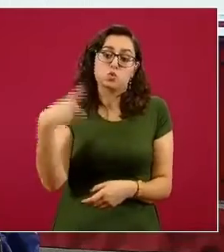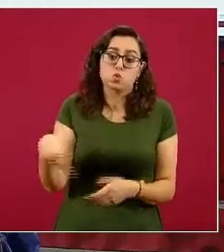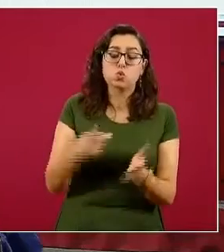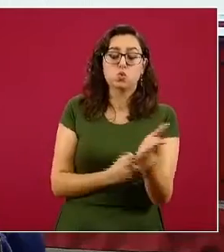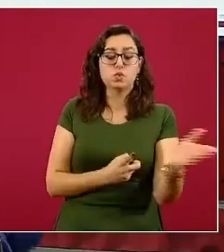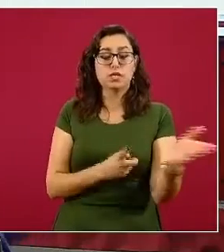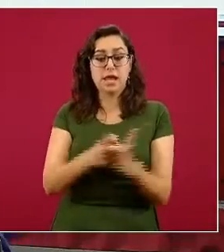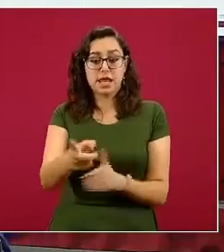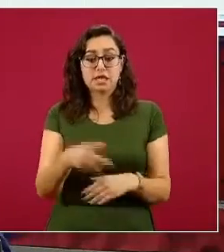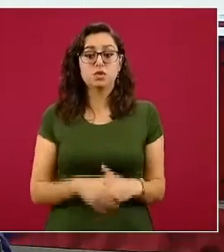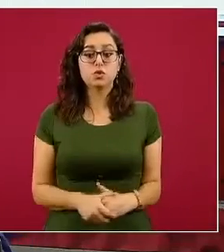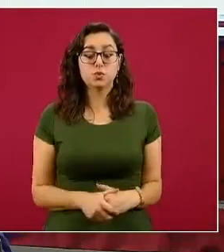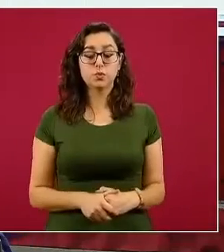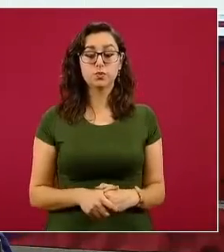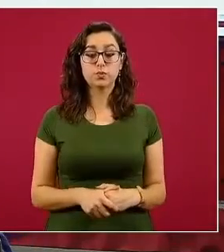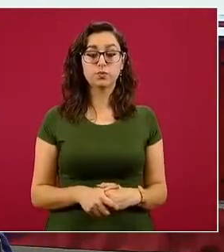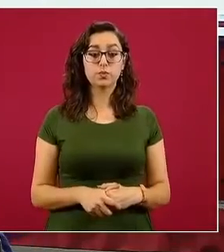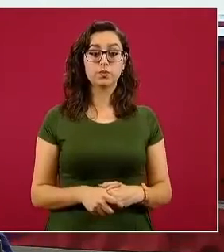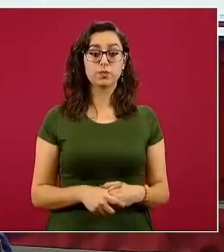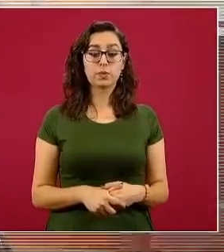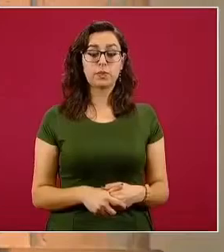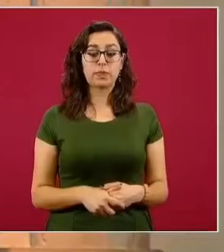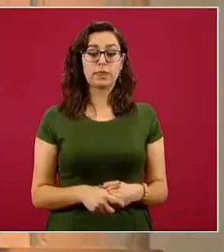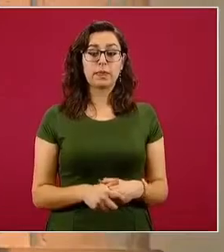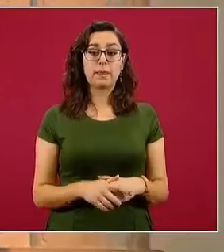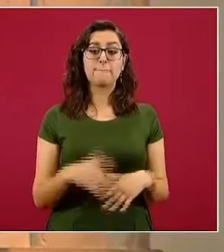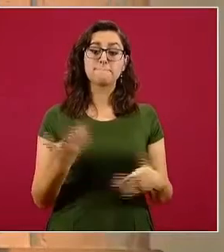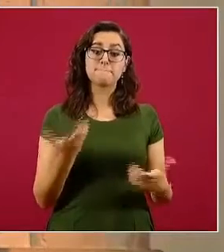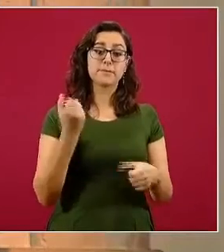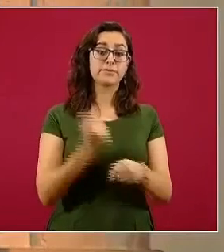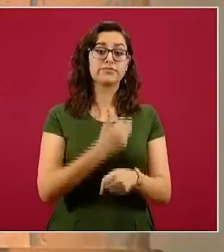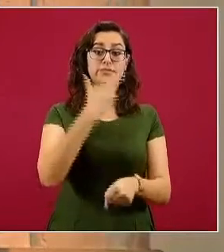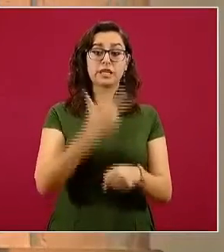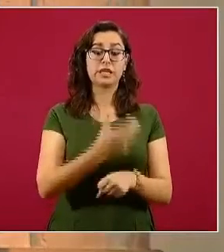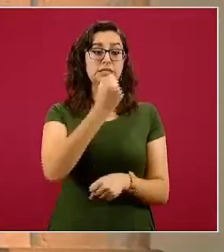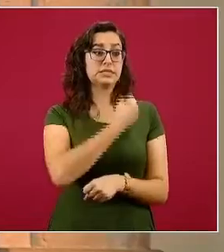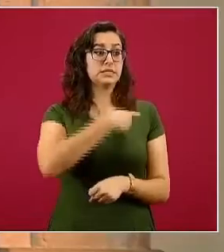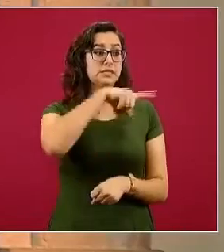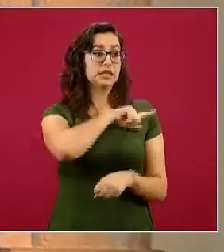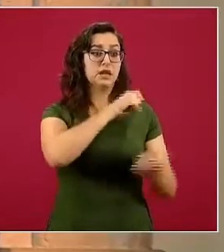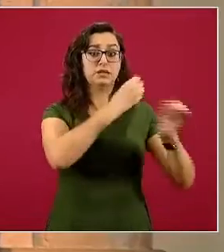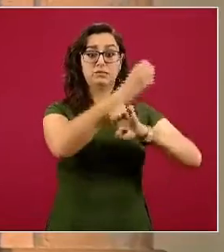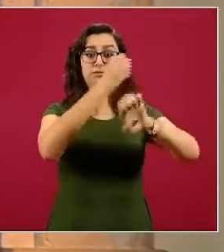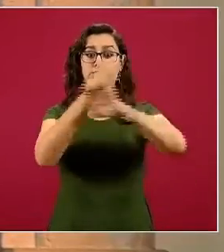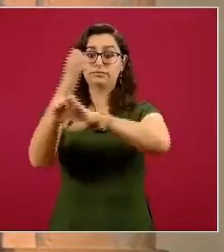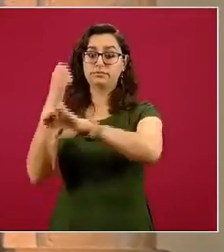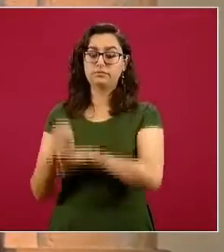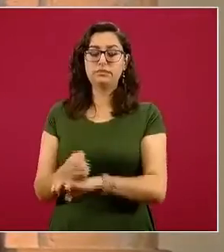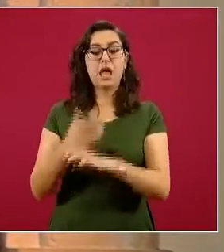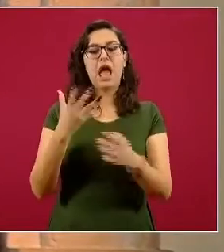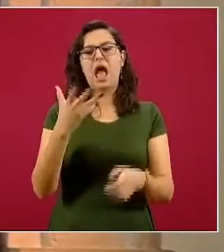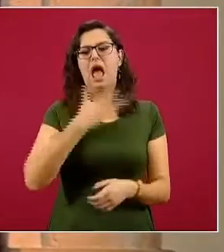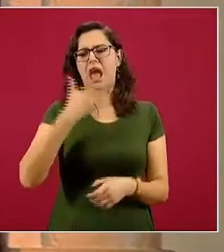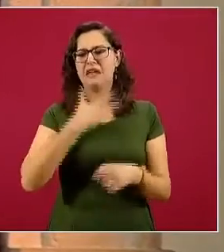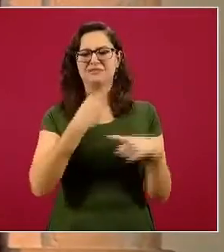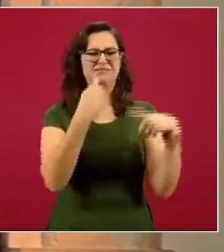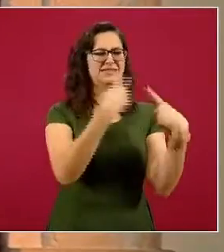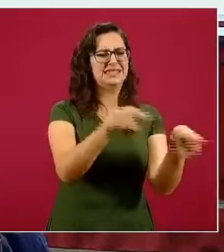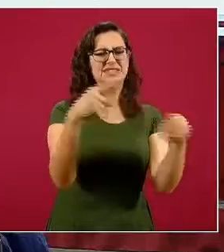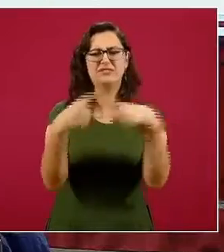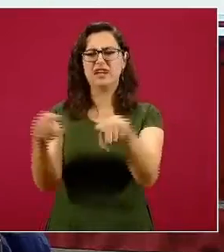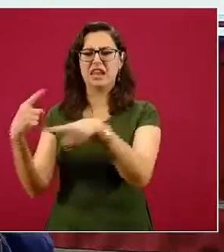En los servicios públicos de las secretarías de salud estatales tenemos una gama de métodos anticonceptivos que